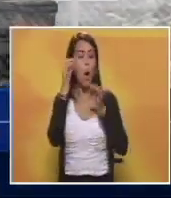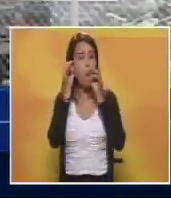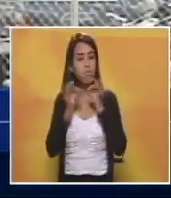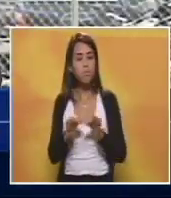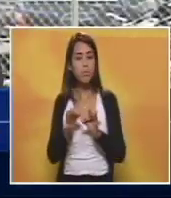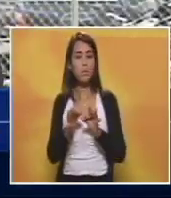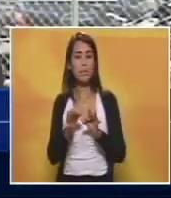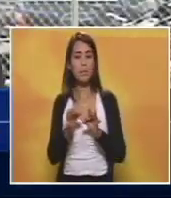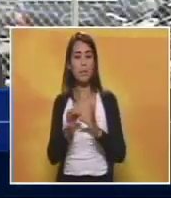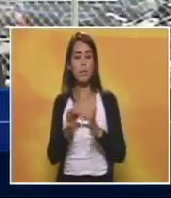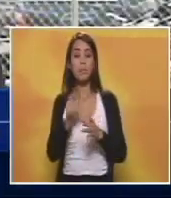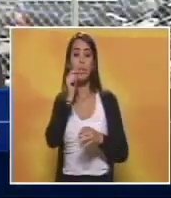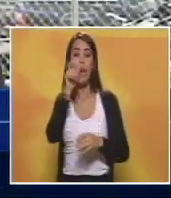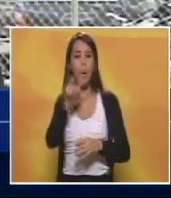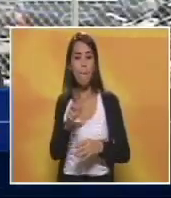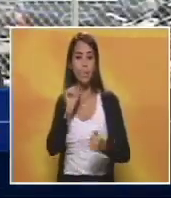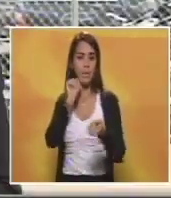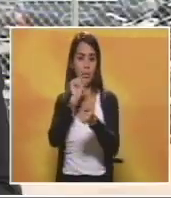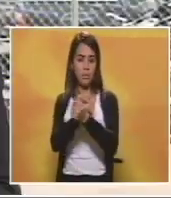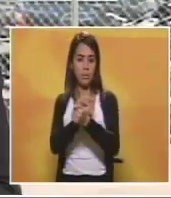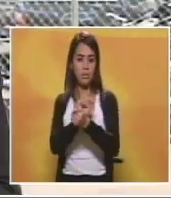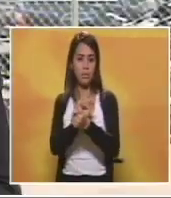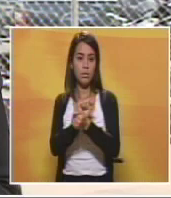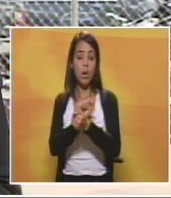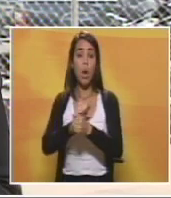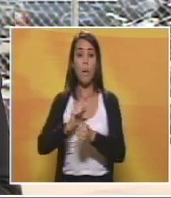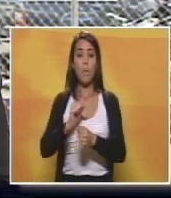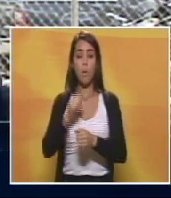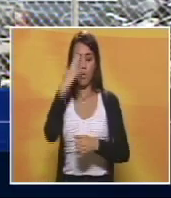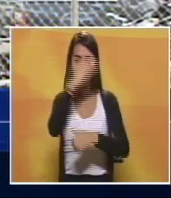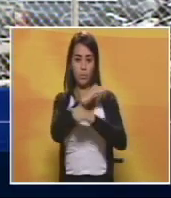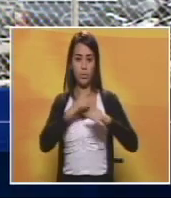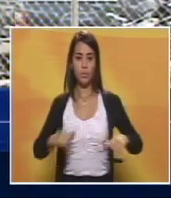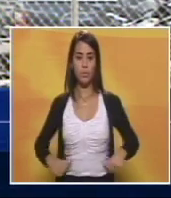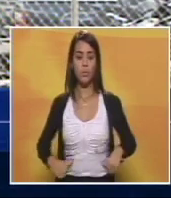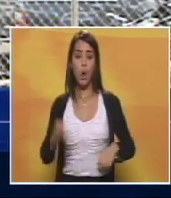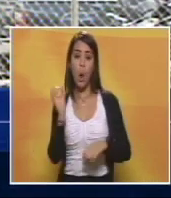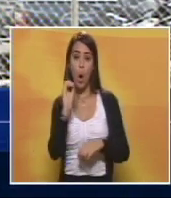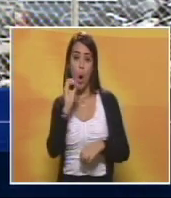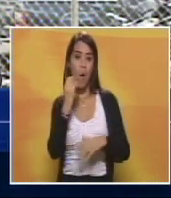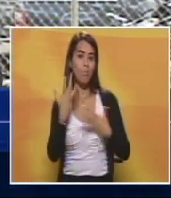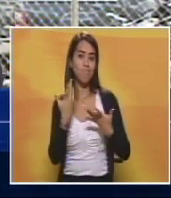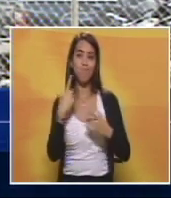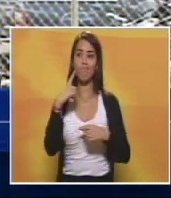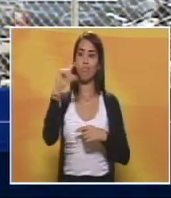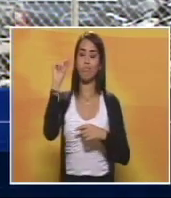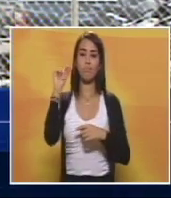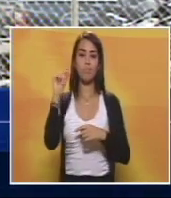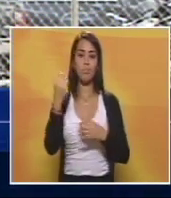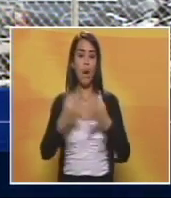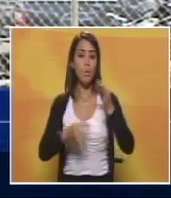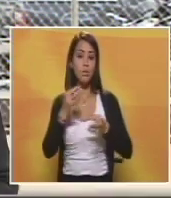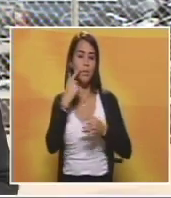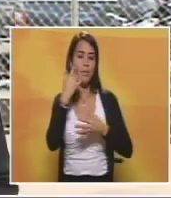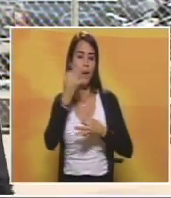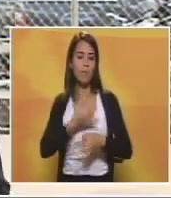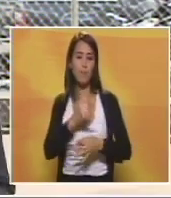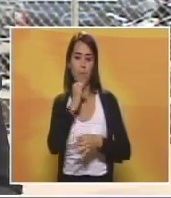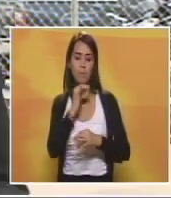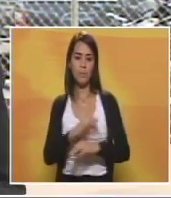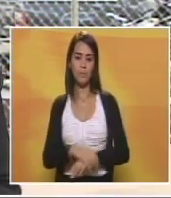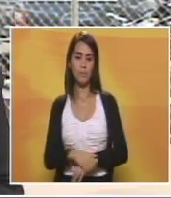sin morillo ha sido capturado por funcionarios militares o aún se encuentra prófugo de la justicia con esta información